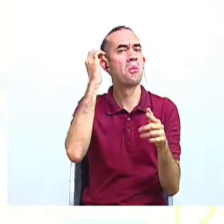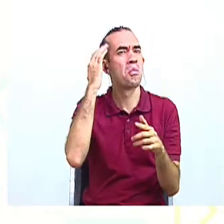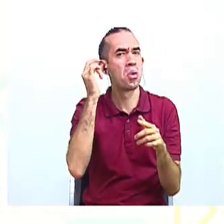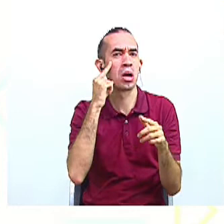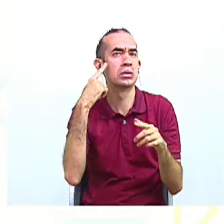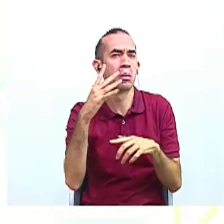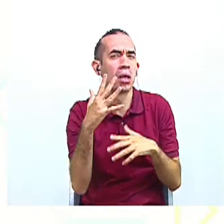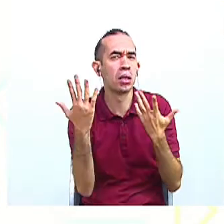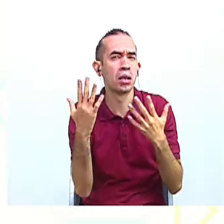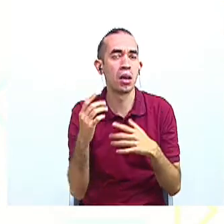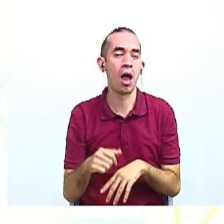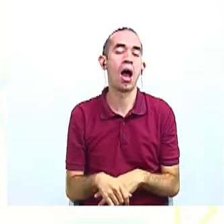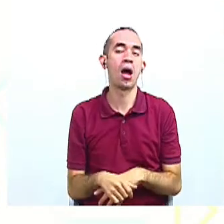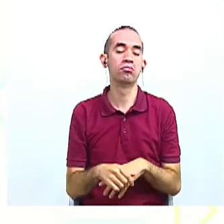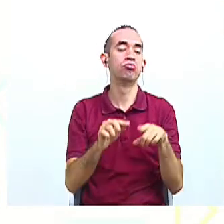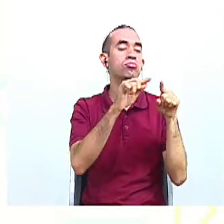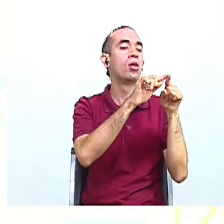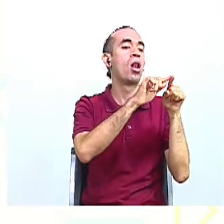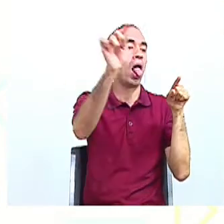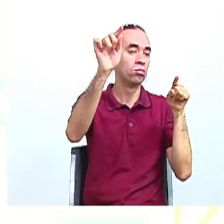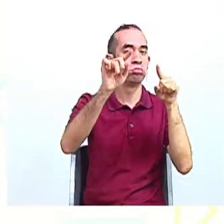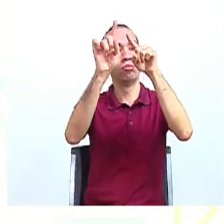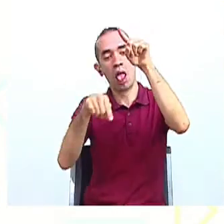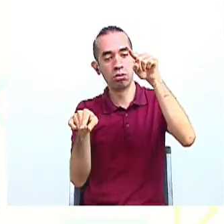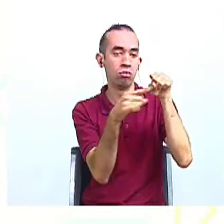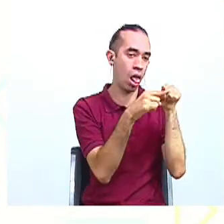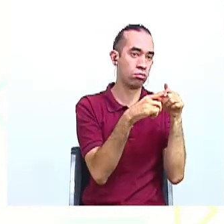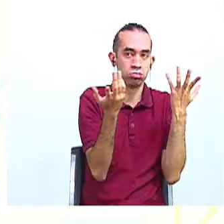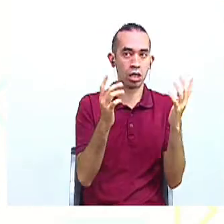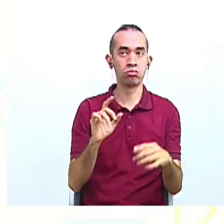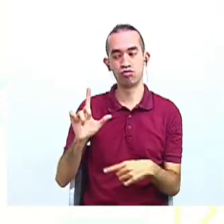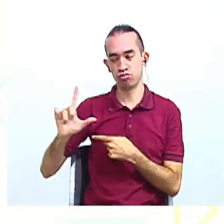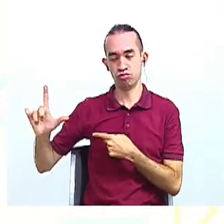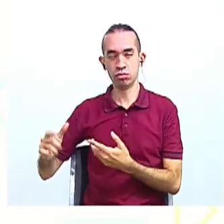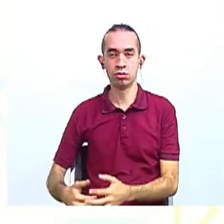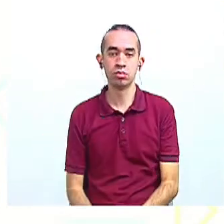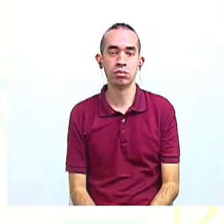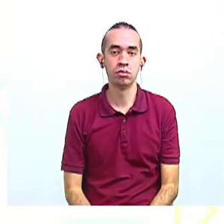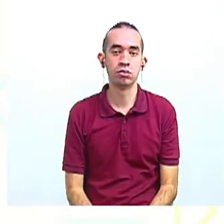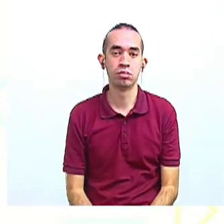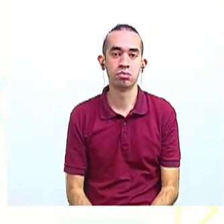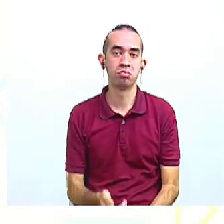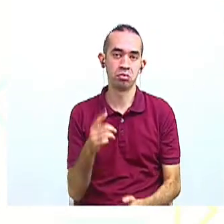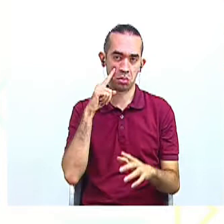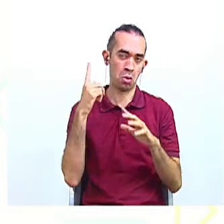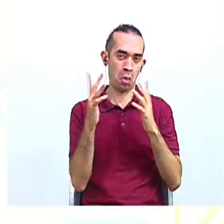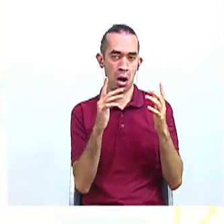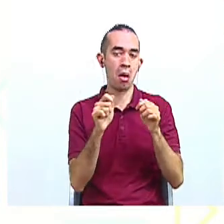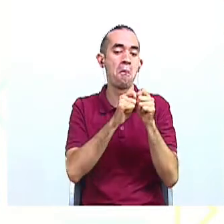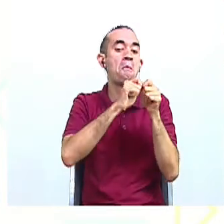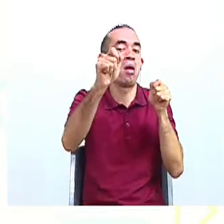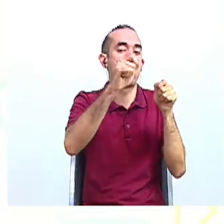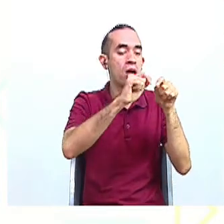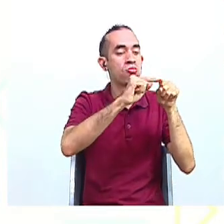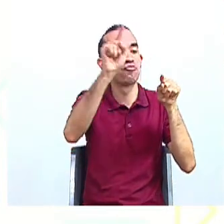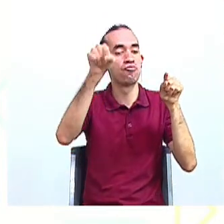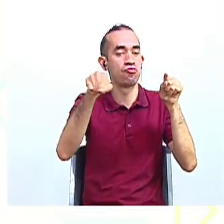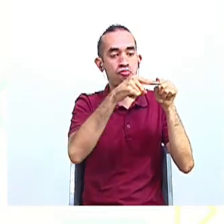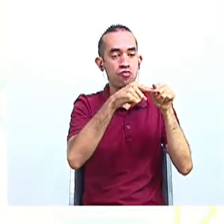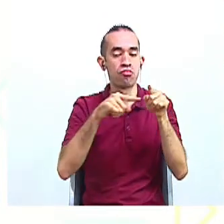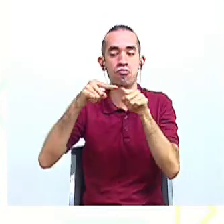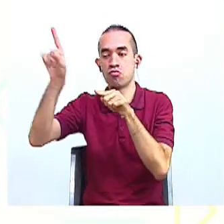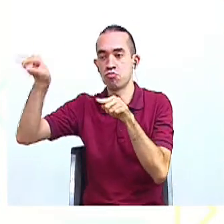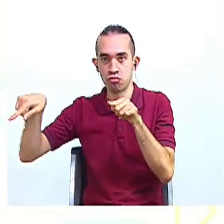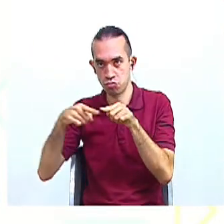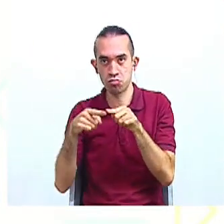porque lo que hicimos fue comparar las medidas de sus lados y obtuvimos la misma razón de